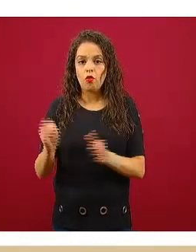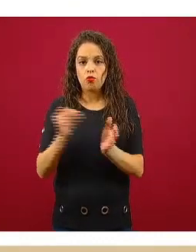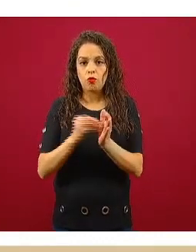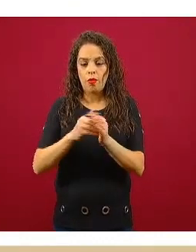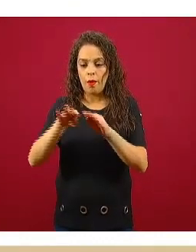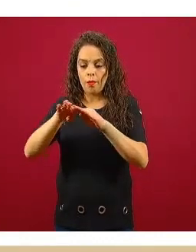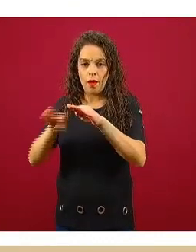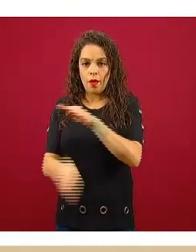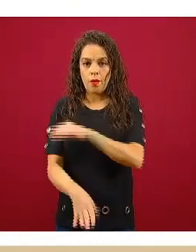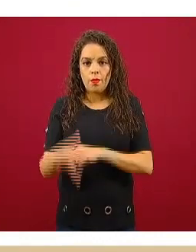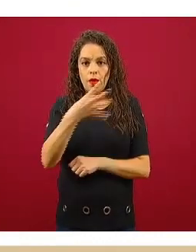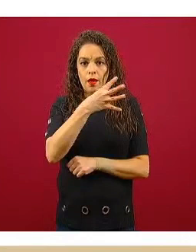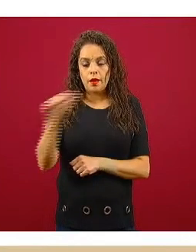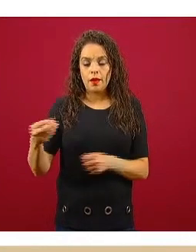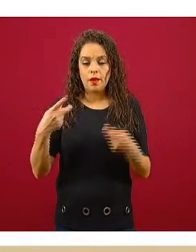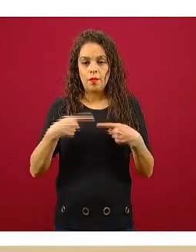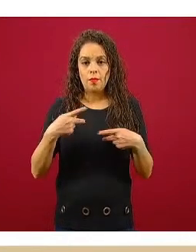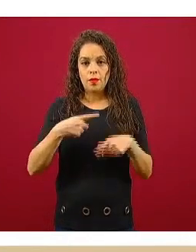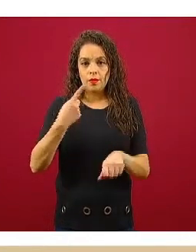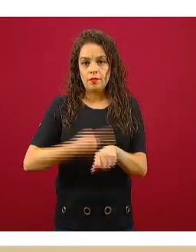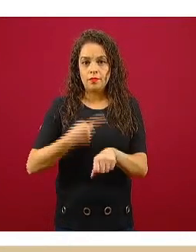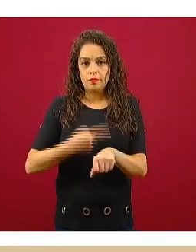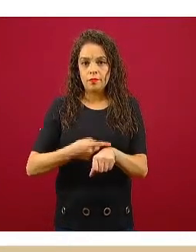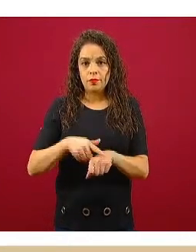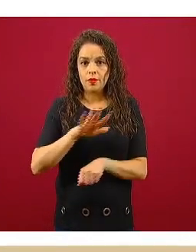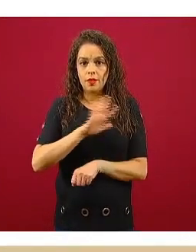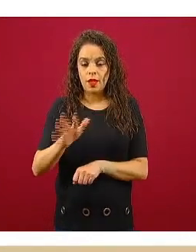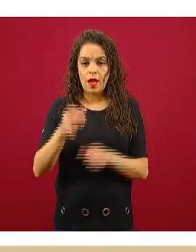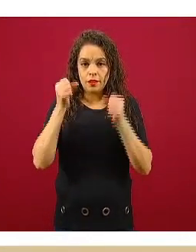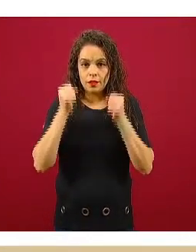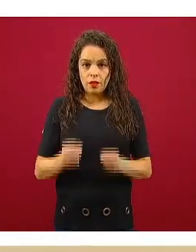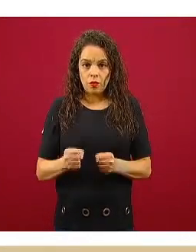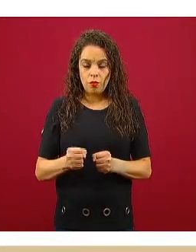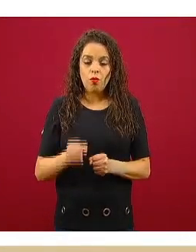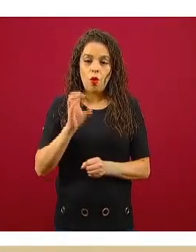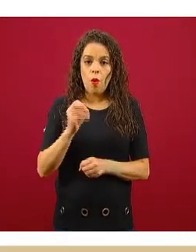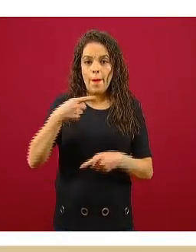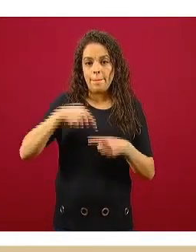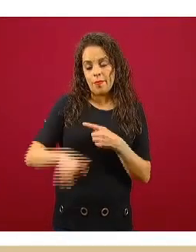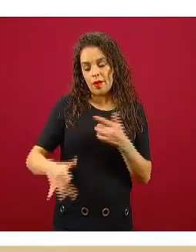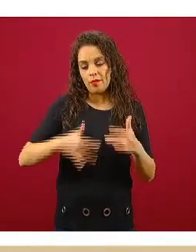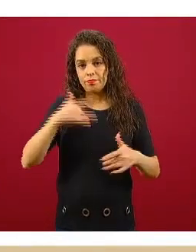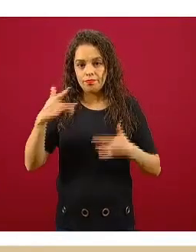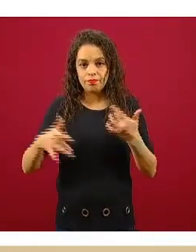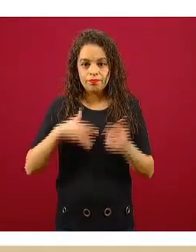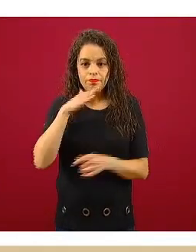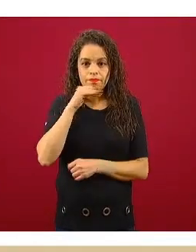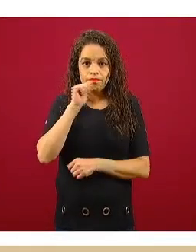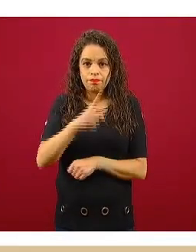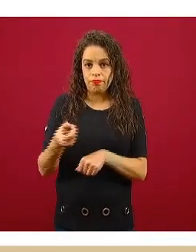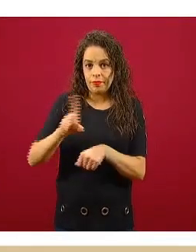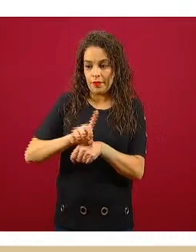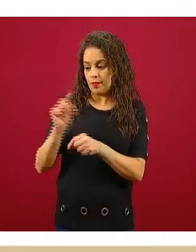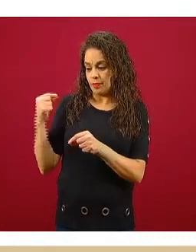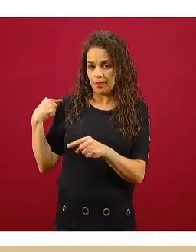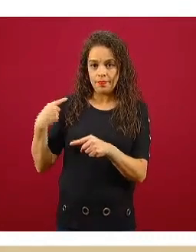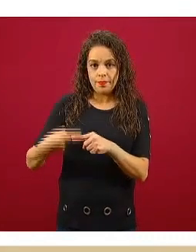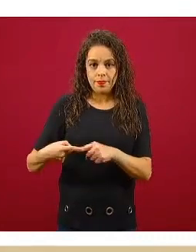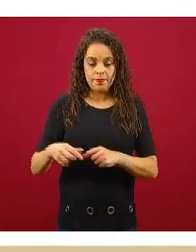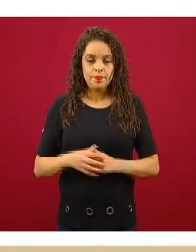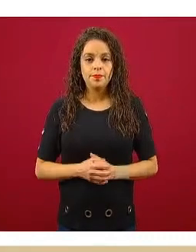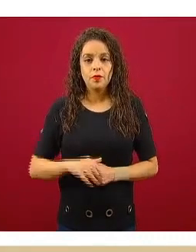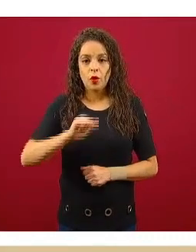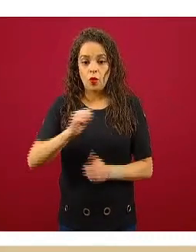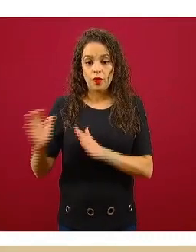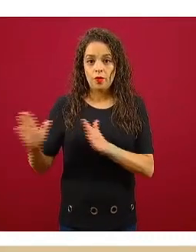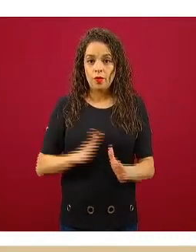de los 500 casos en lo que se refiere a las personas que han iniciado con los síntomas en los días más recientes. Si vemos la siguiente